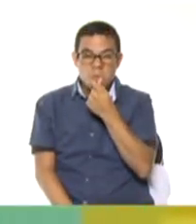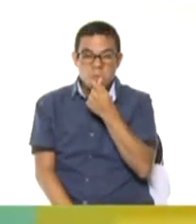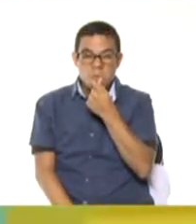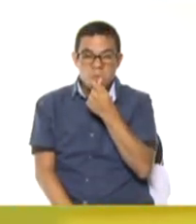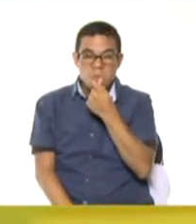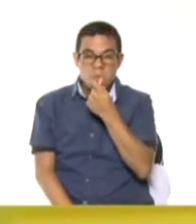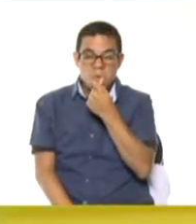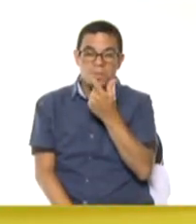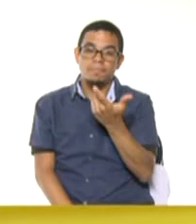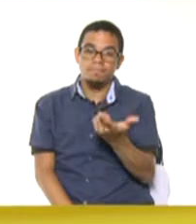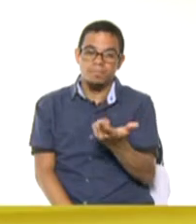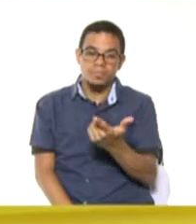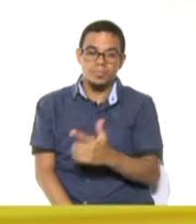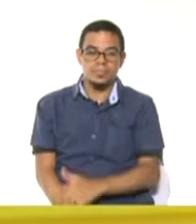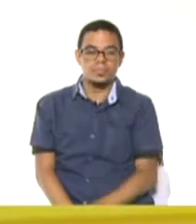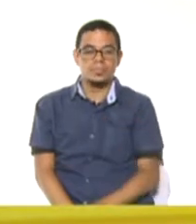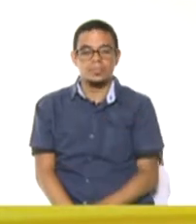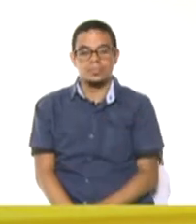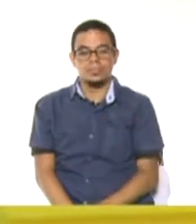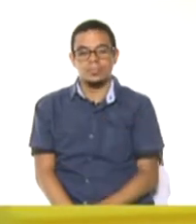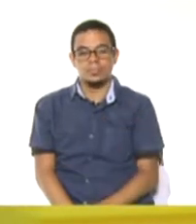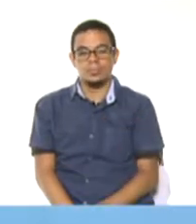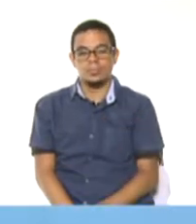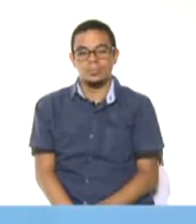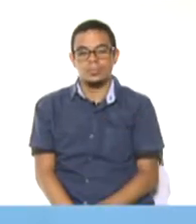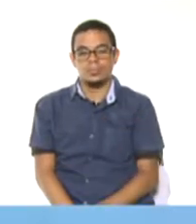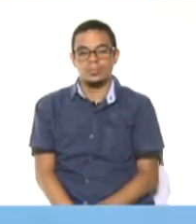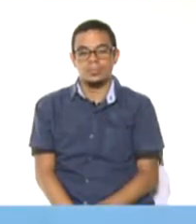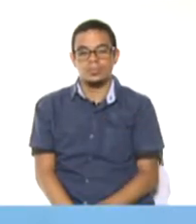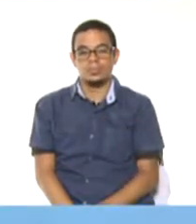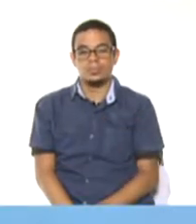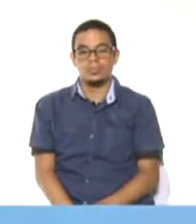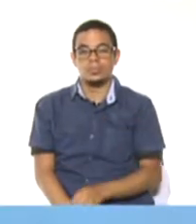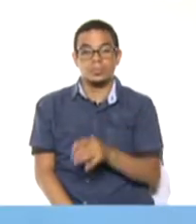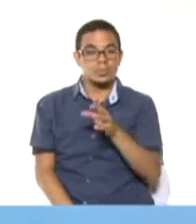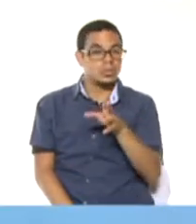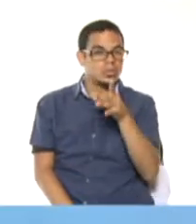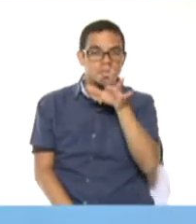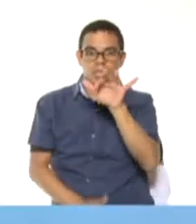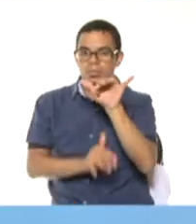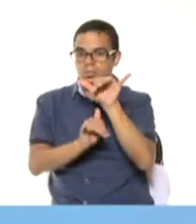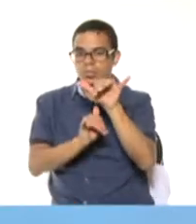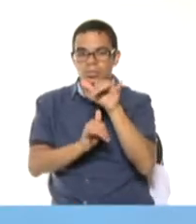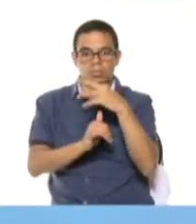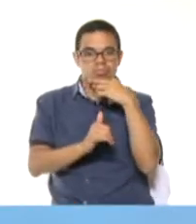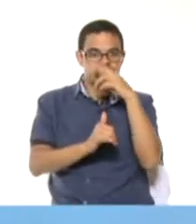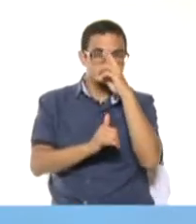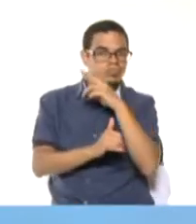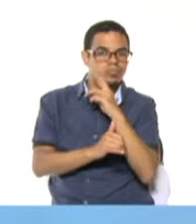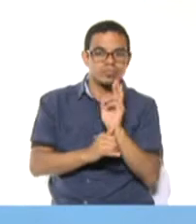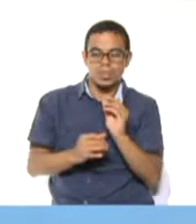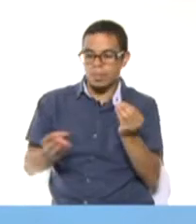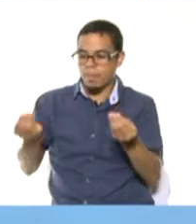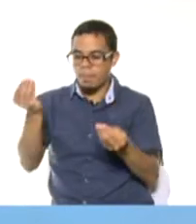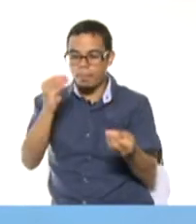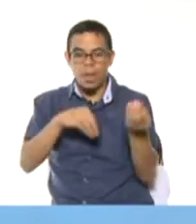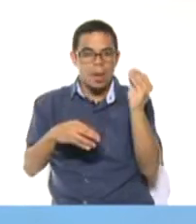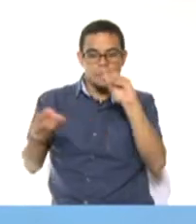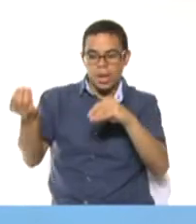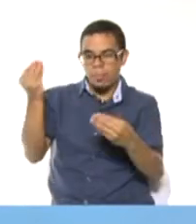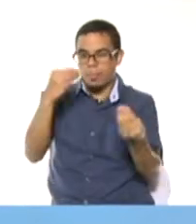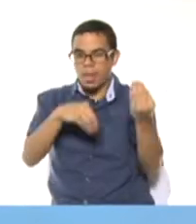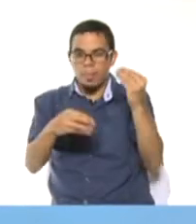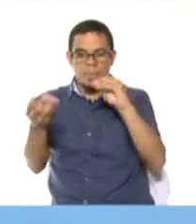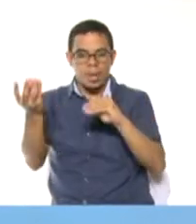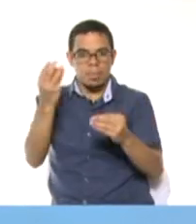excelente juego. Pueden ir, inclusive, ahí, ir colocando más juguetes adicionales.